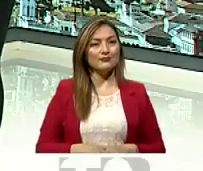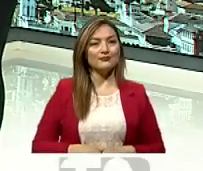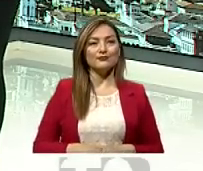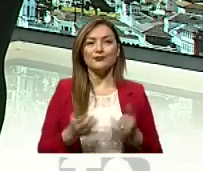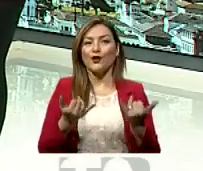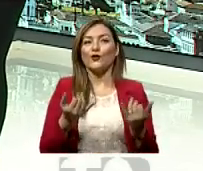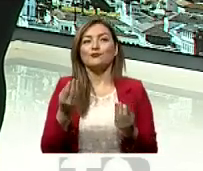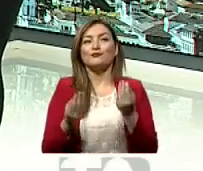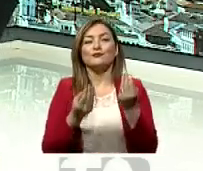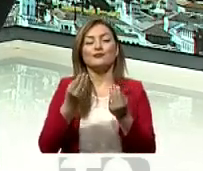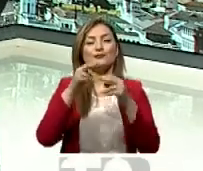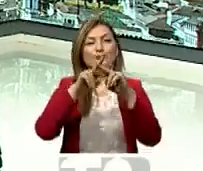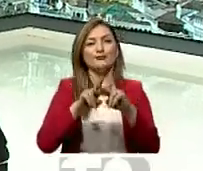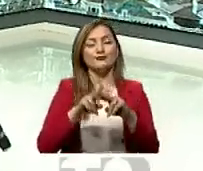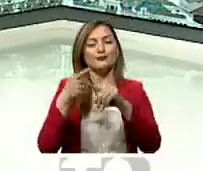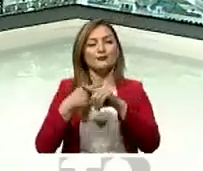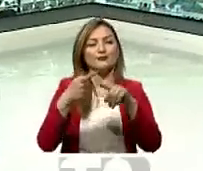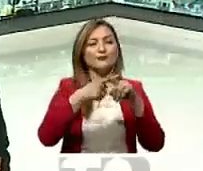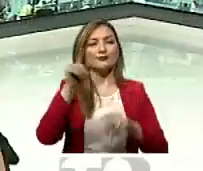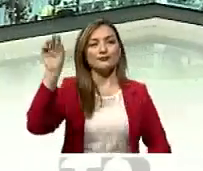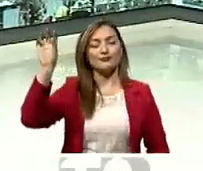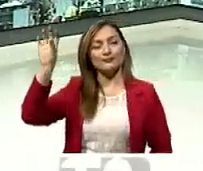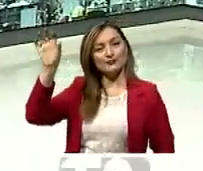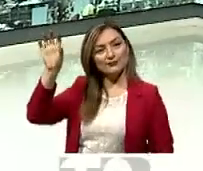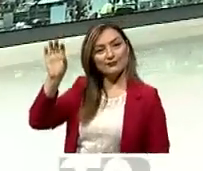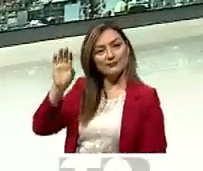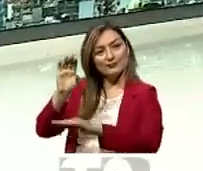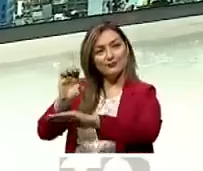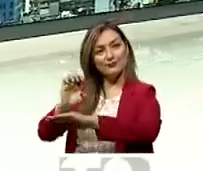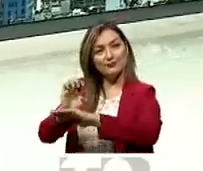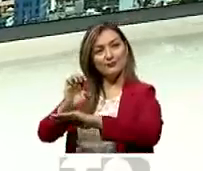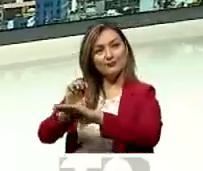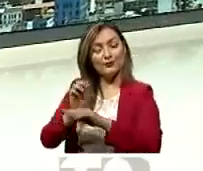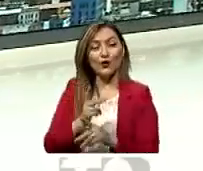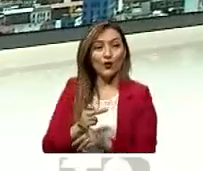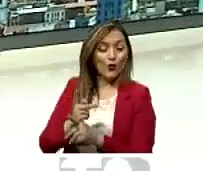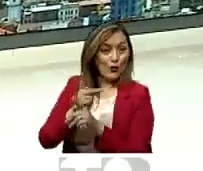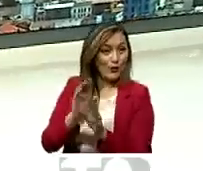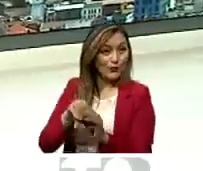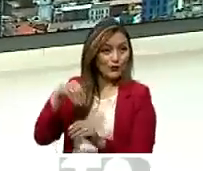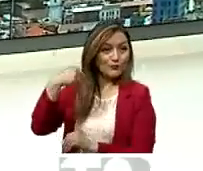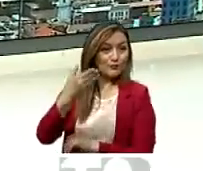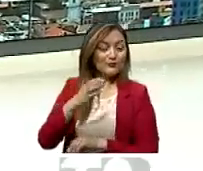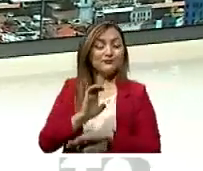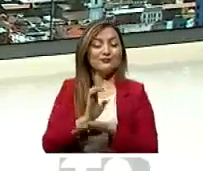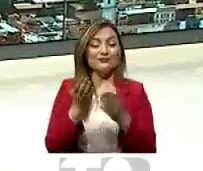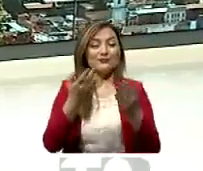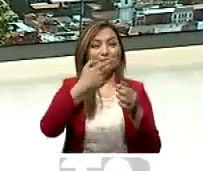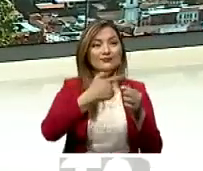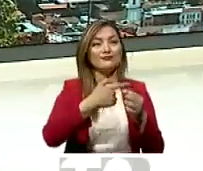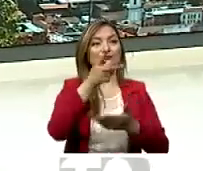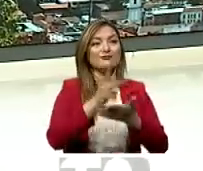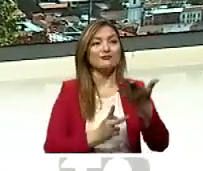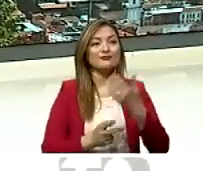Por ahora es momento de revisar cómo amanecen diferentes puntos del país para que ustedes puedan salir prevenidos de sus casas. Y comenzamos con la carita de Dios. ¿Qué pasa en